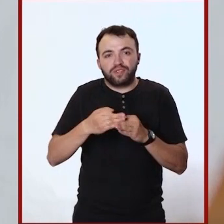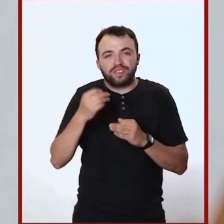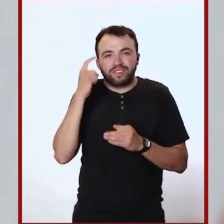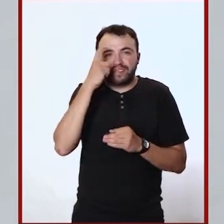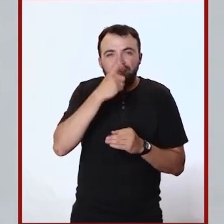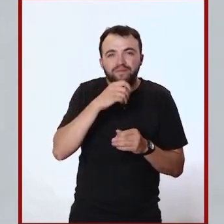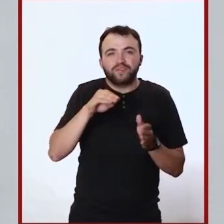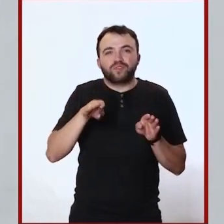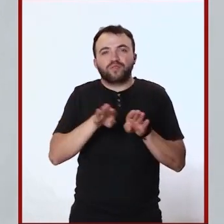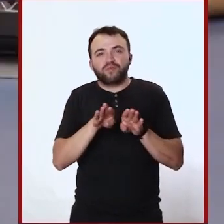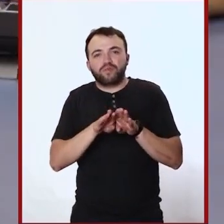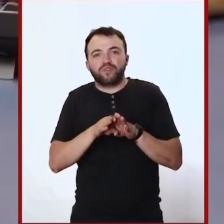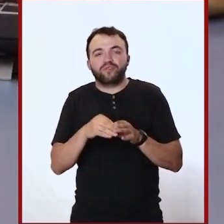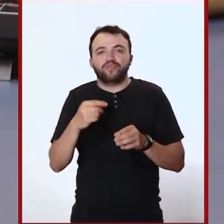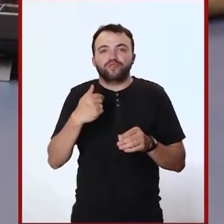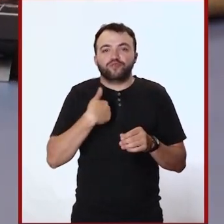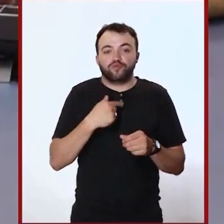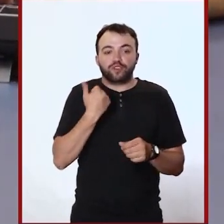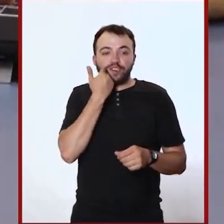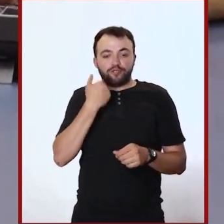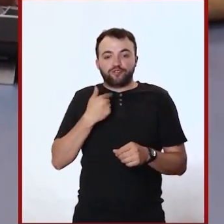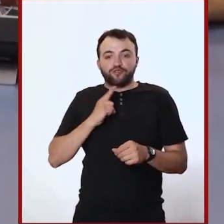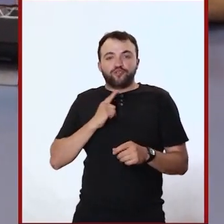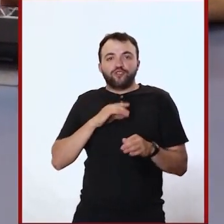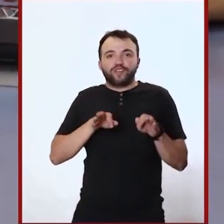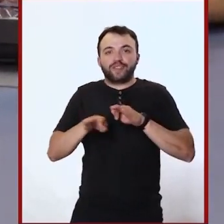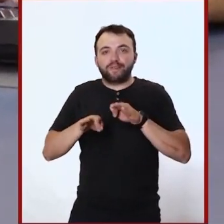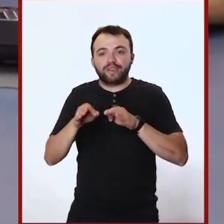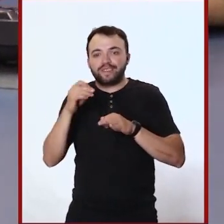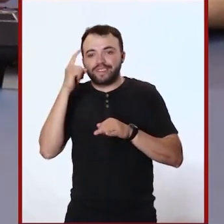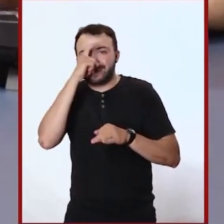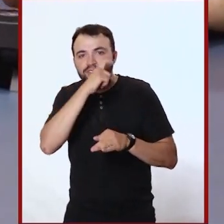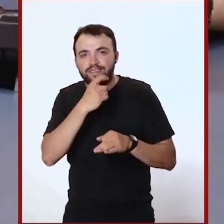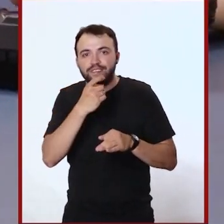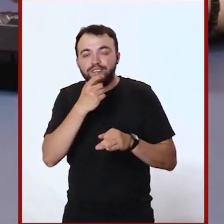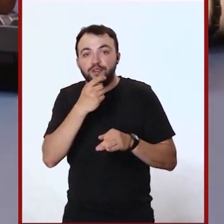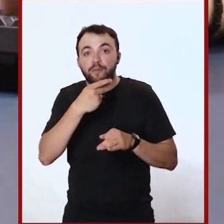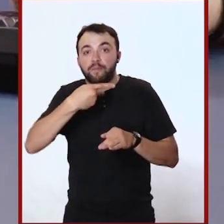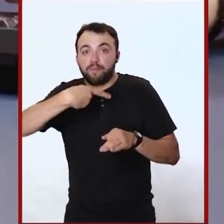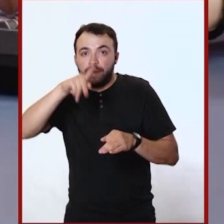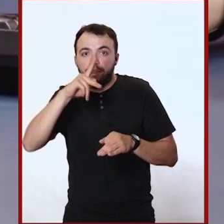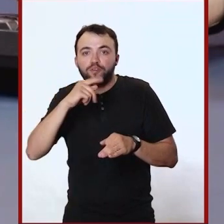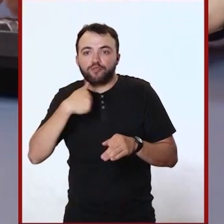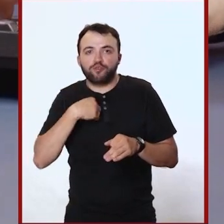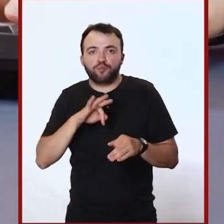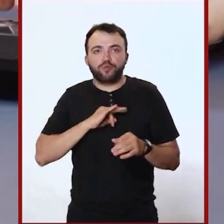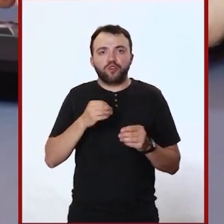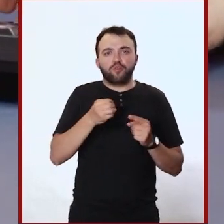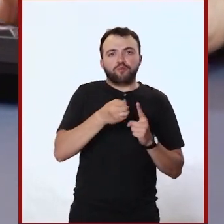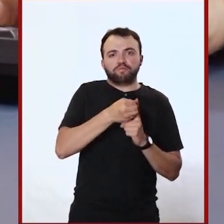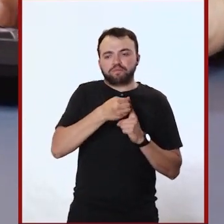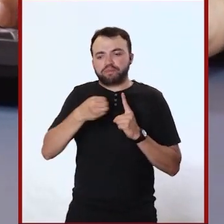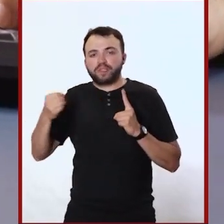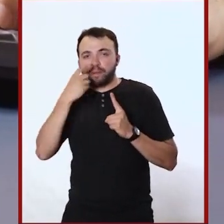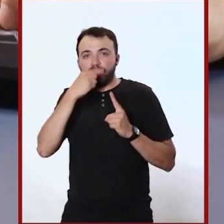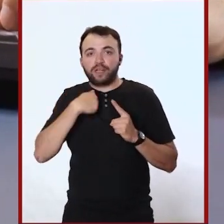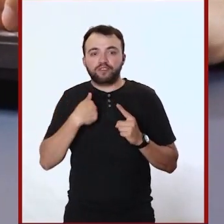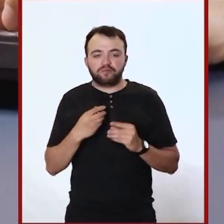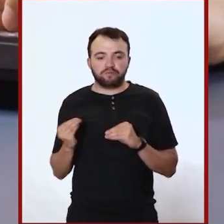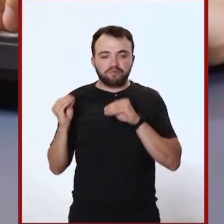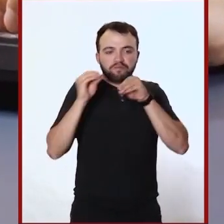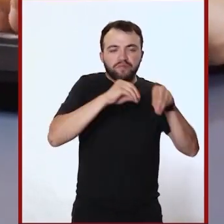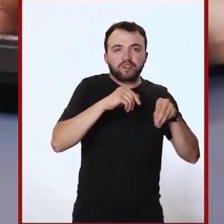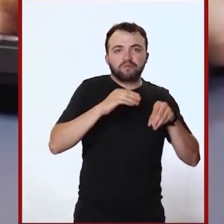el emprendimiento, ya no solamente buscar un empleo, sino nosotros mismos organizarnos para poder generar y detonar estas